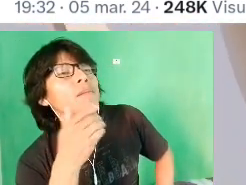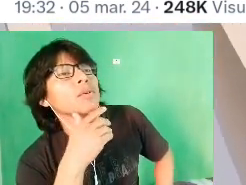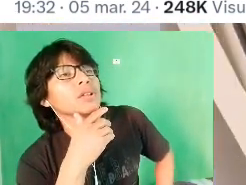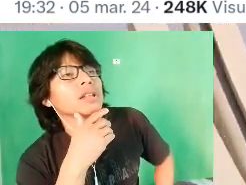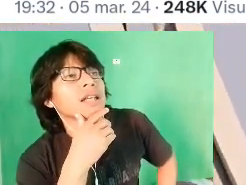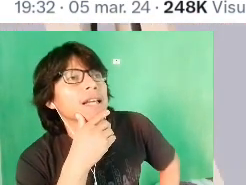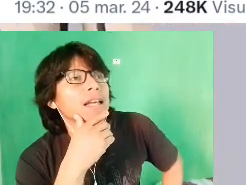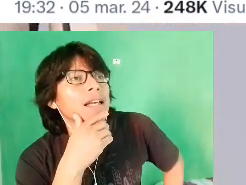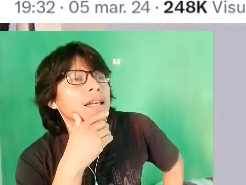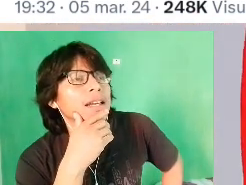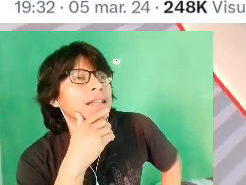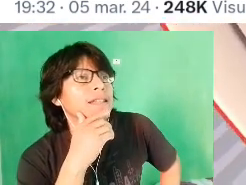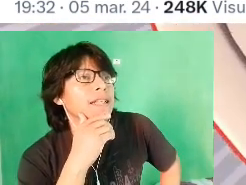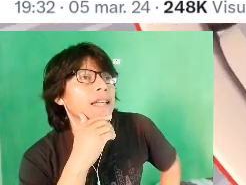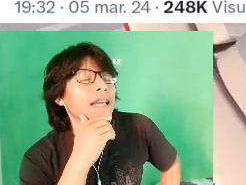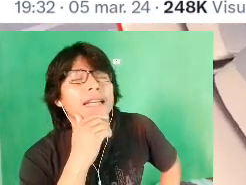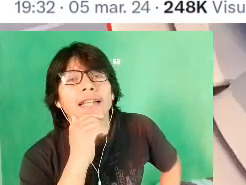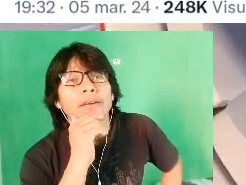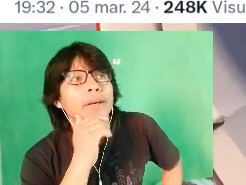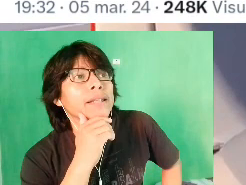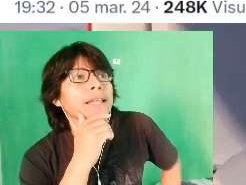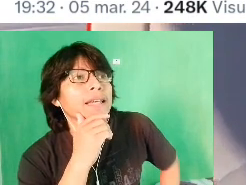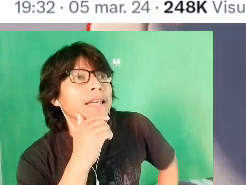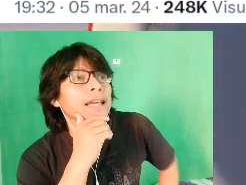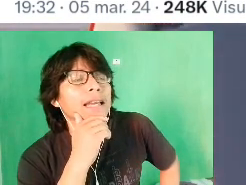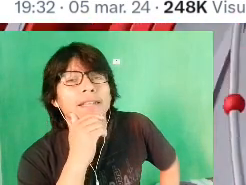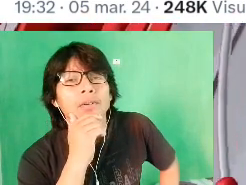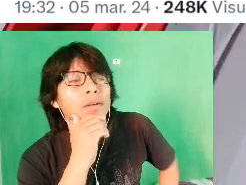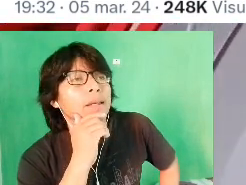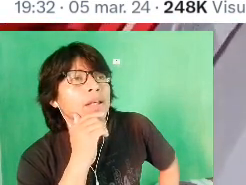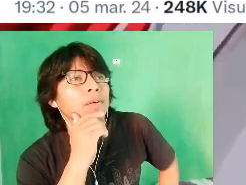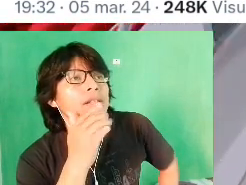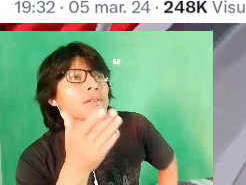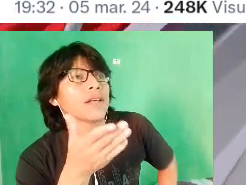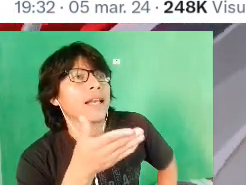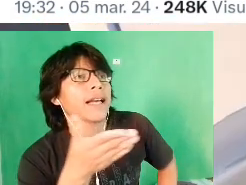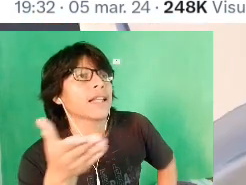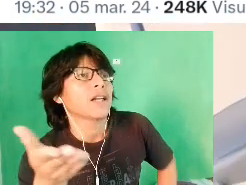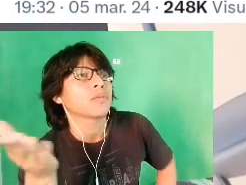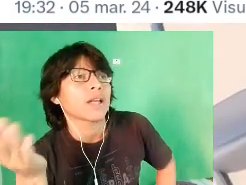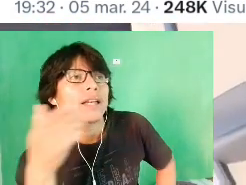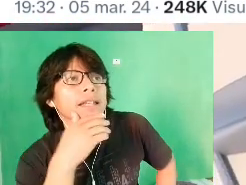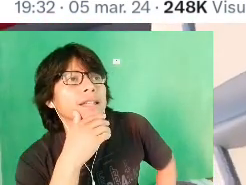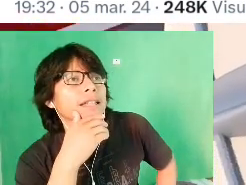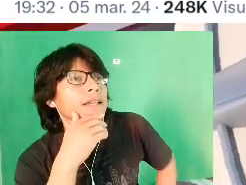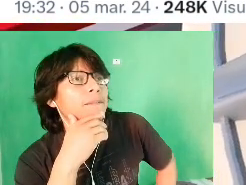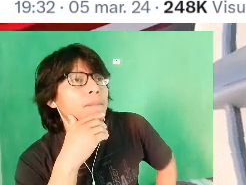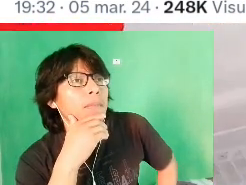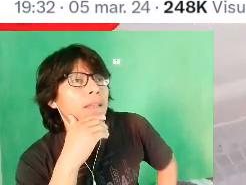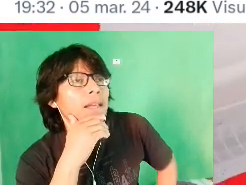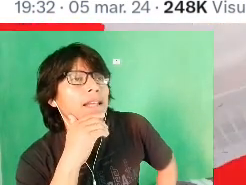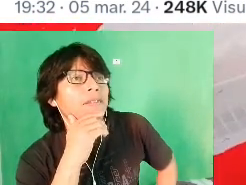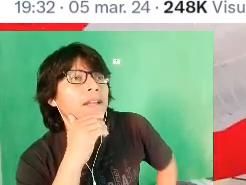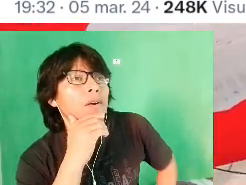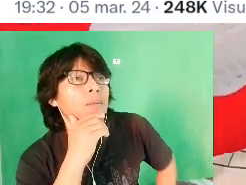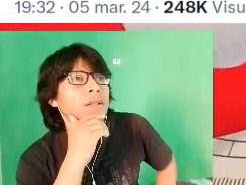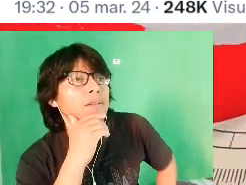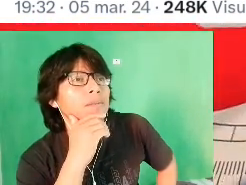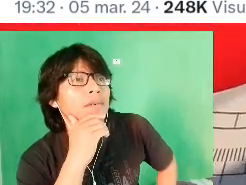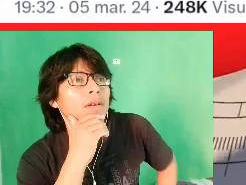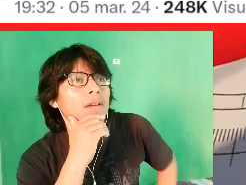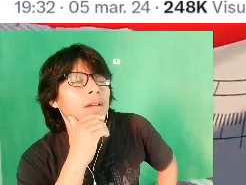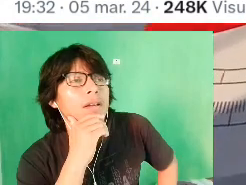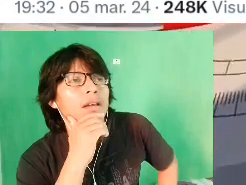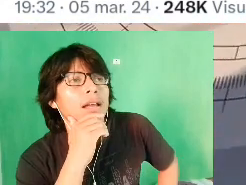como vimos en el debate del Estado de México, esto de Alejandra del Moral y Delfina